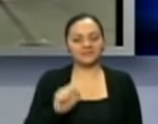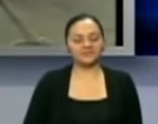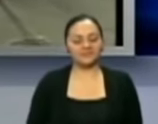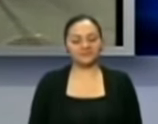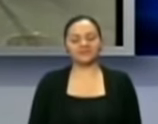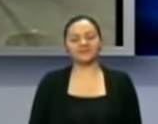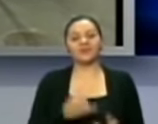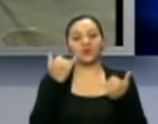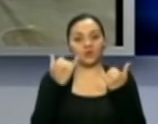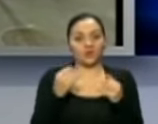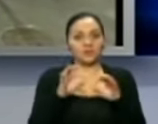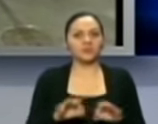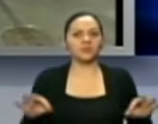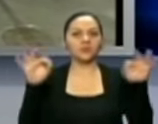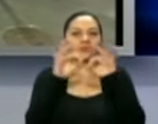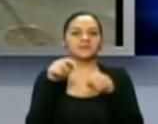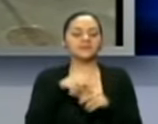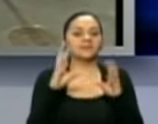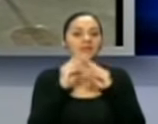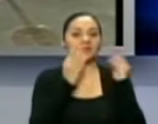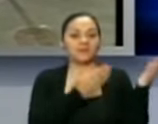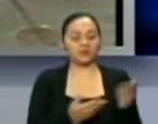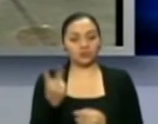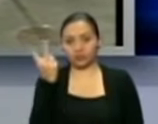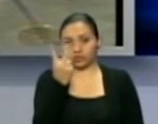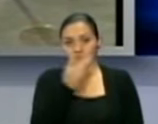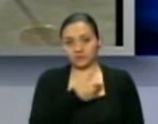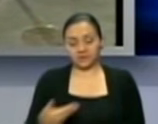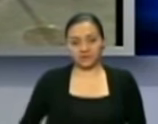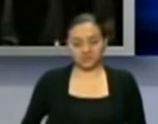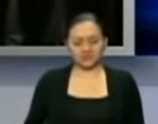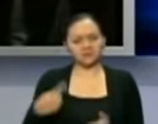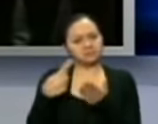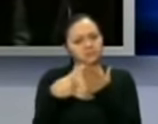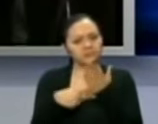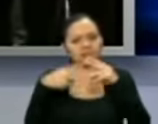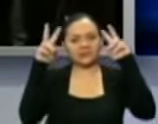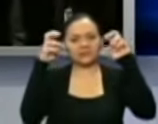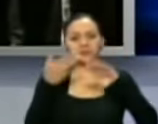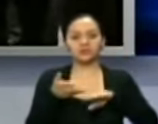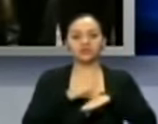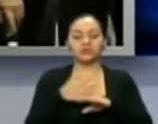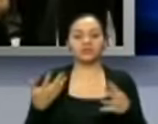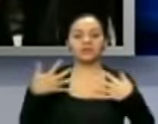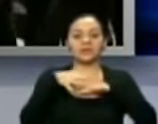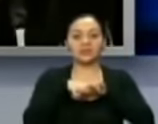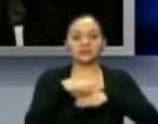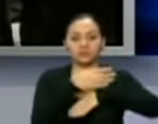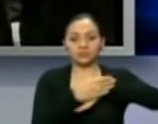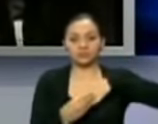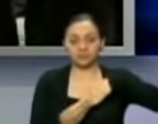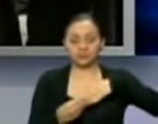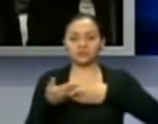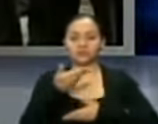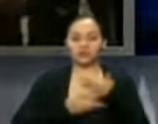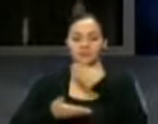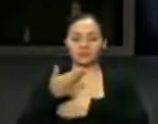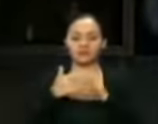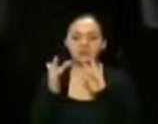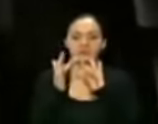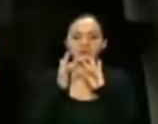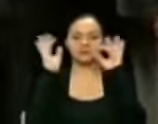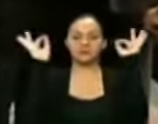Hay que destacar rápidamente que en este evento ambos mandatarios abordarán asuntos relativos a la integración regional, comercio,